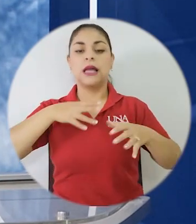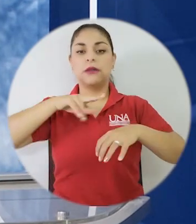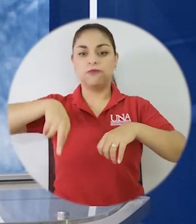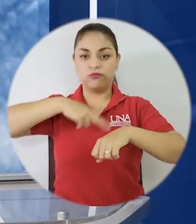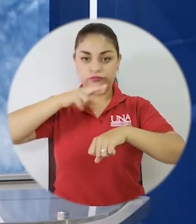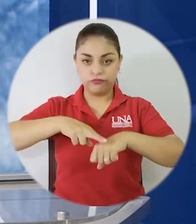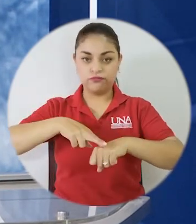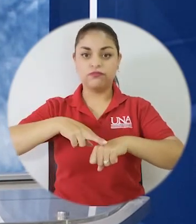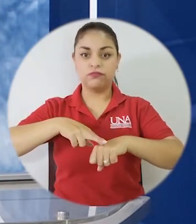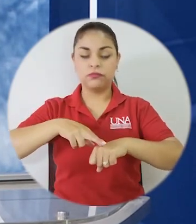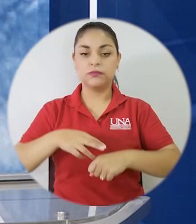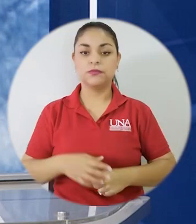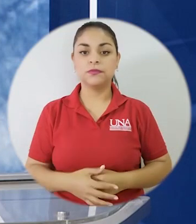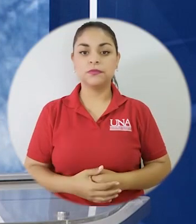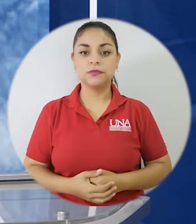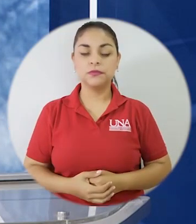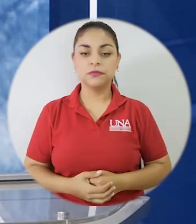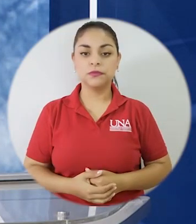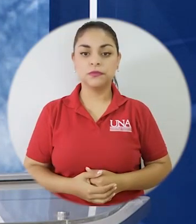construyendo.